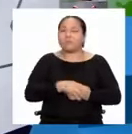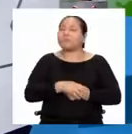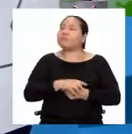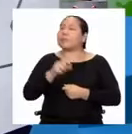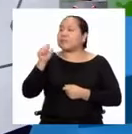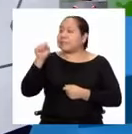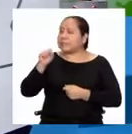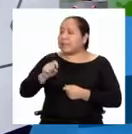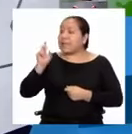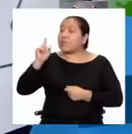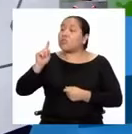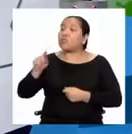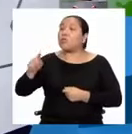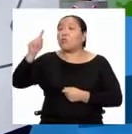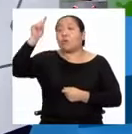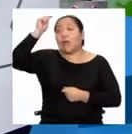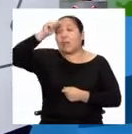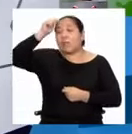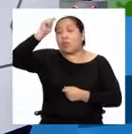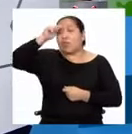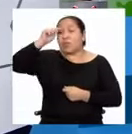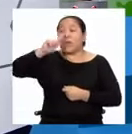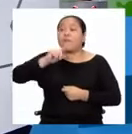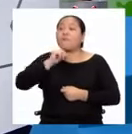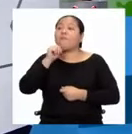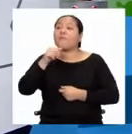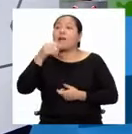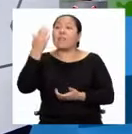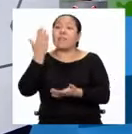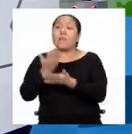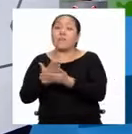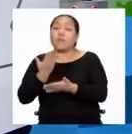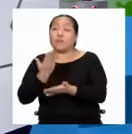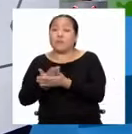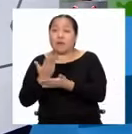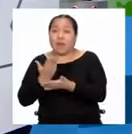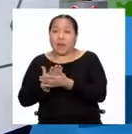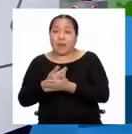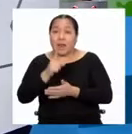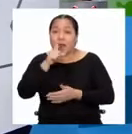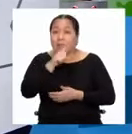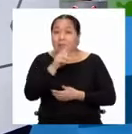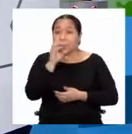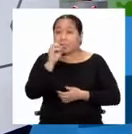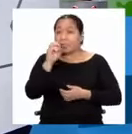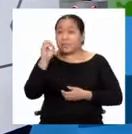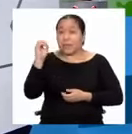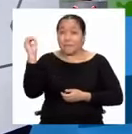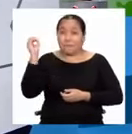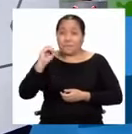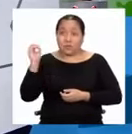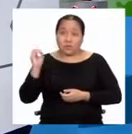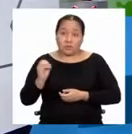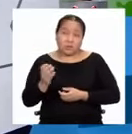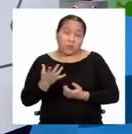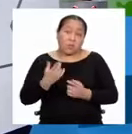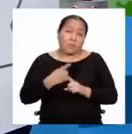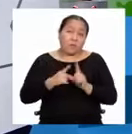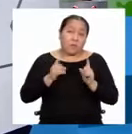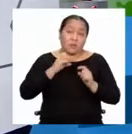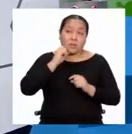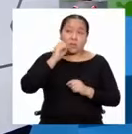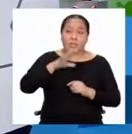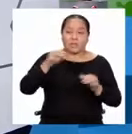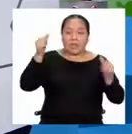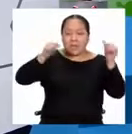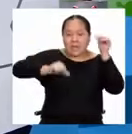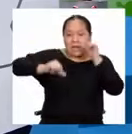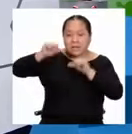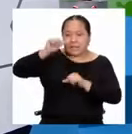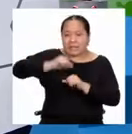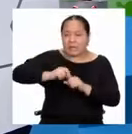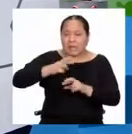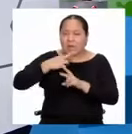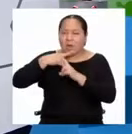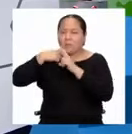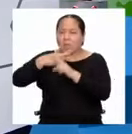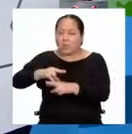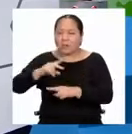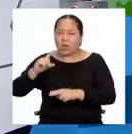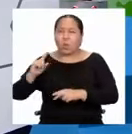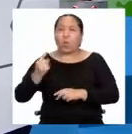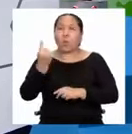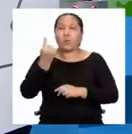siendo una teoría que aún no ha sido comprobada al 100%. Pero como se dice, en la ciencia las respuestas únicas